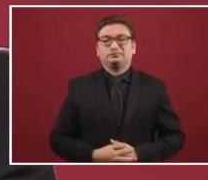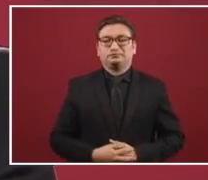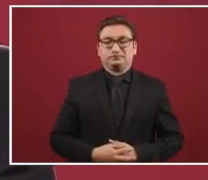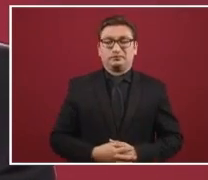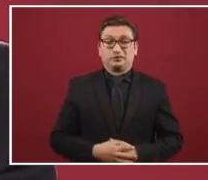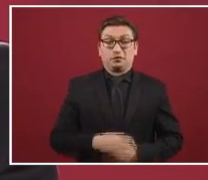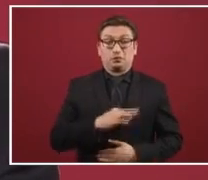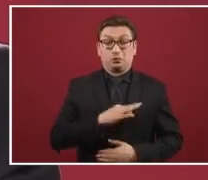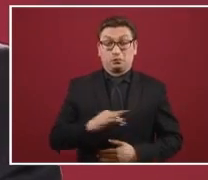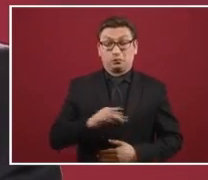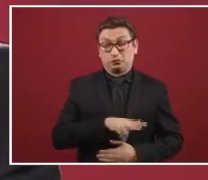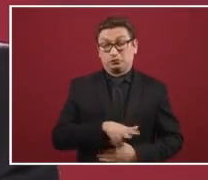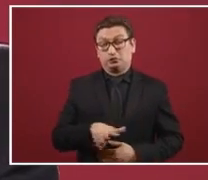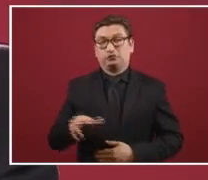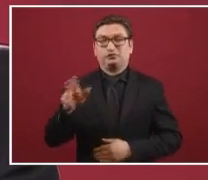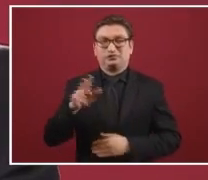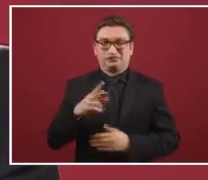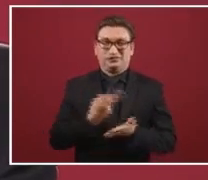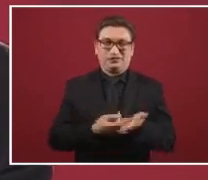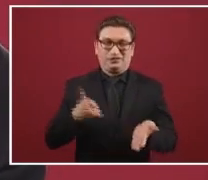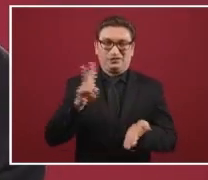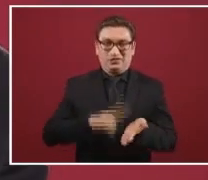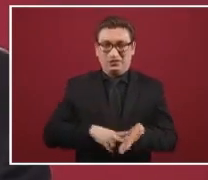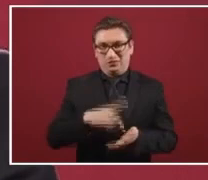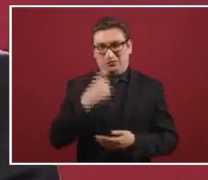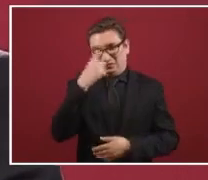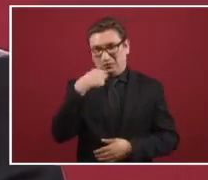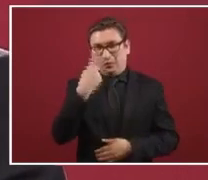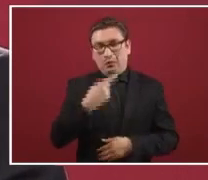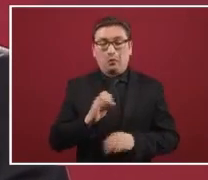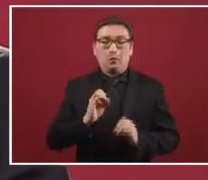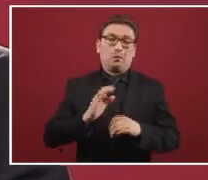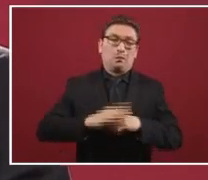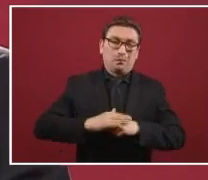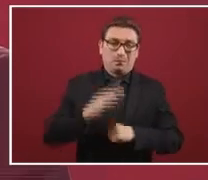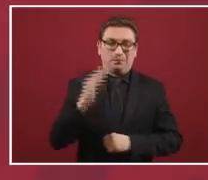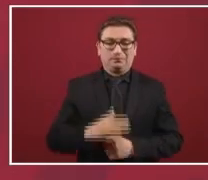puedo hacer el doble de tiempo o más.